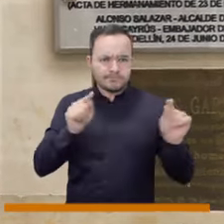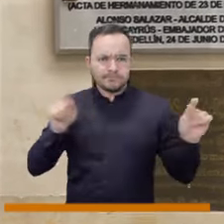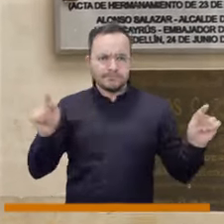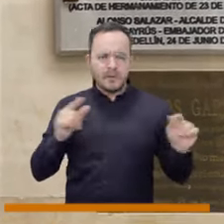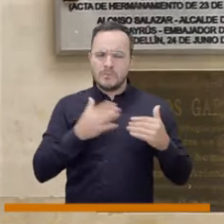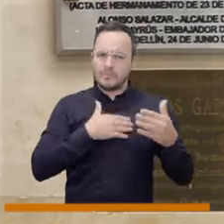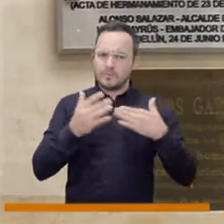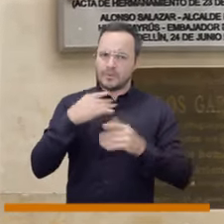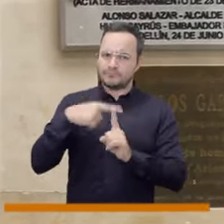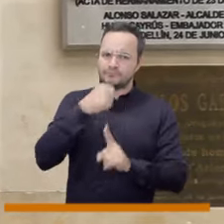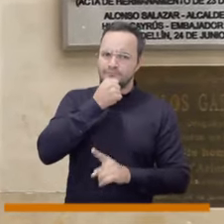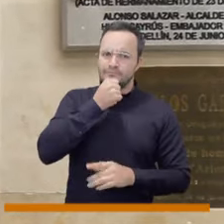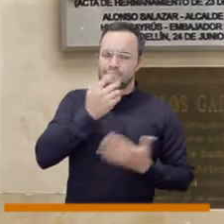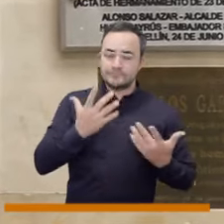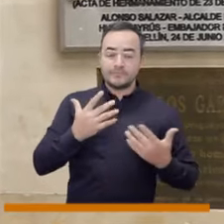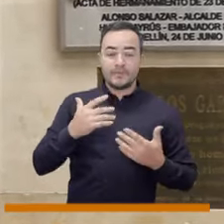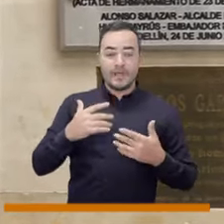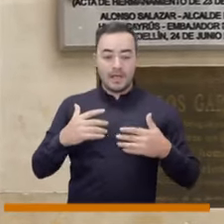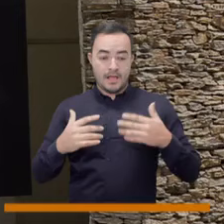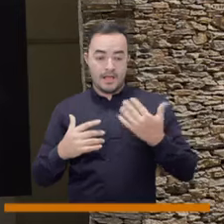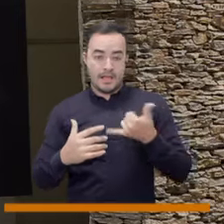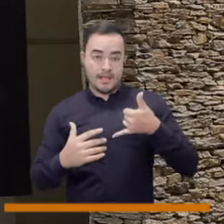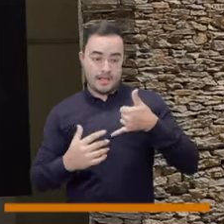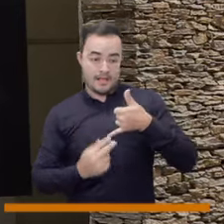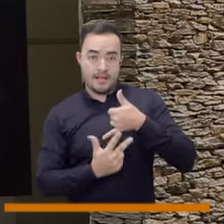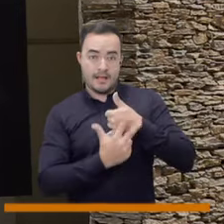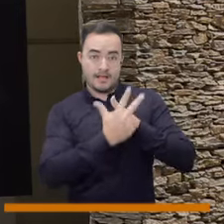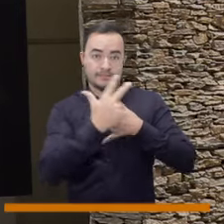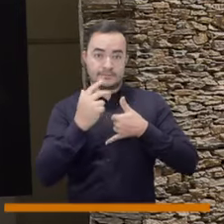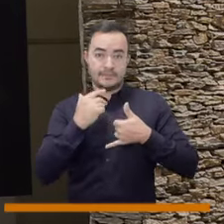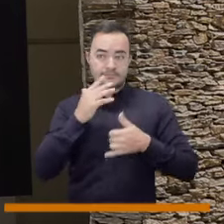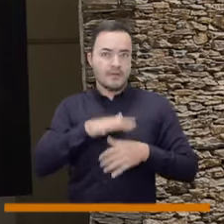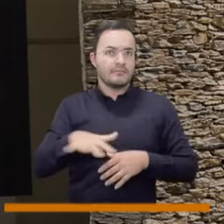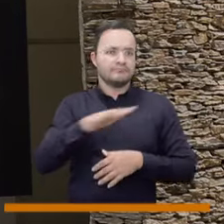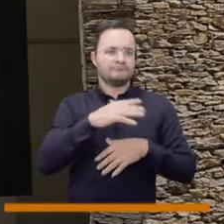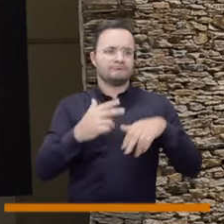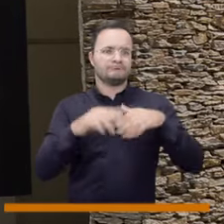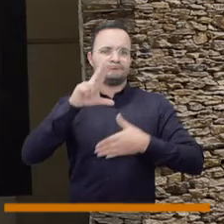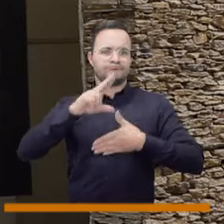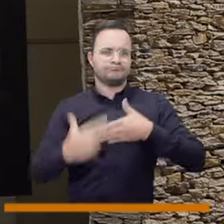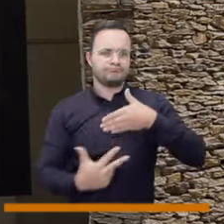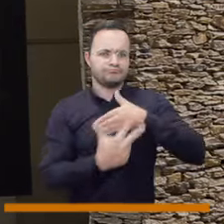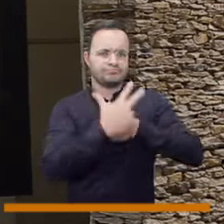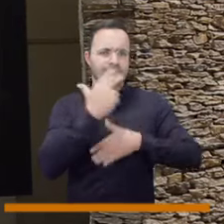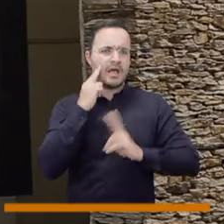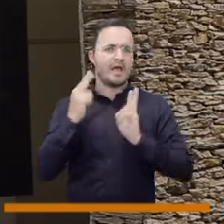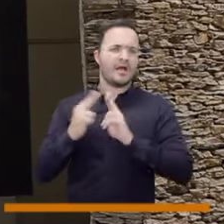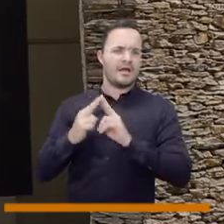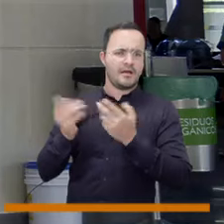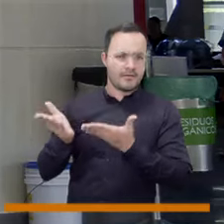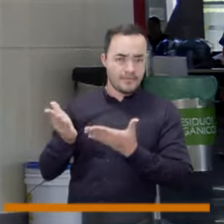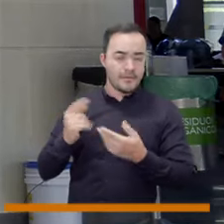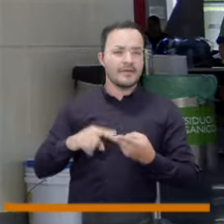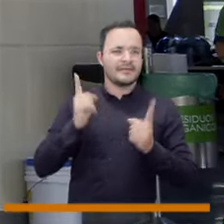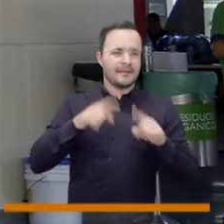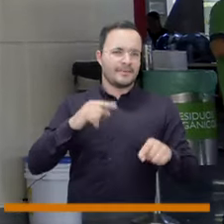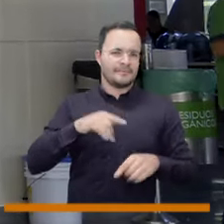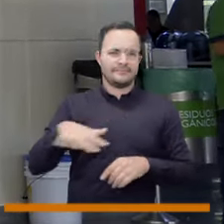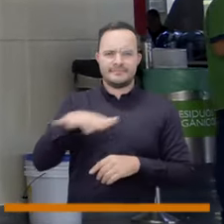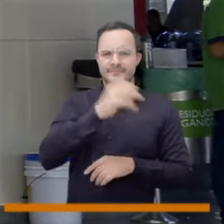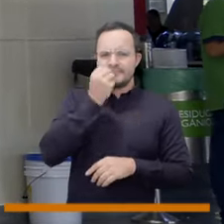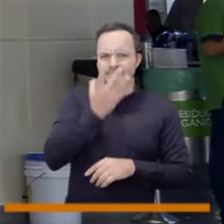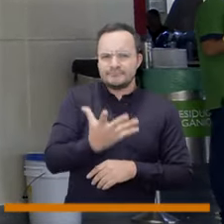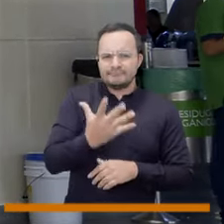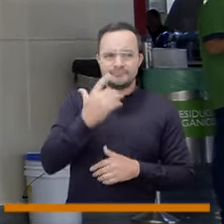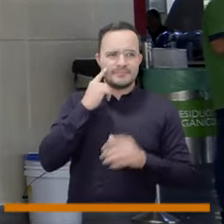los Andes, sino también un lugar maravilloso, un paraíso, como ha sido declarada durante hace muchos años como la tacita